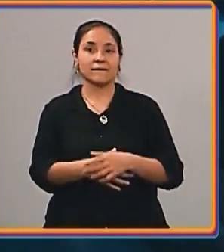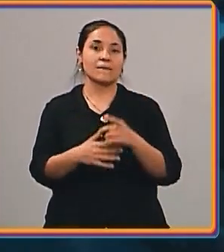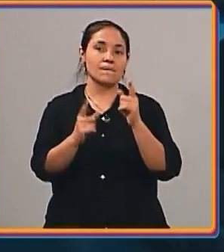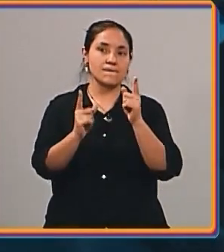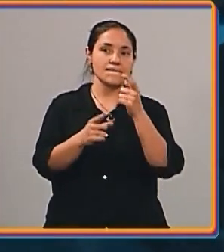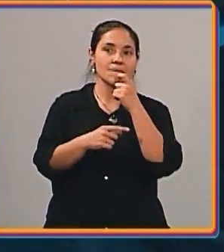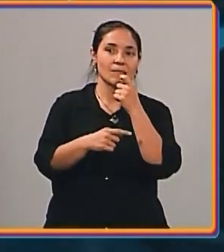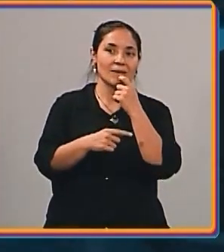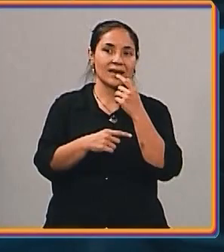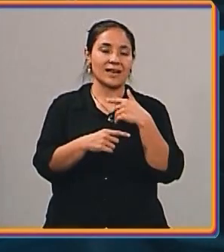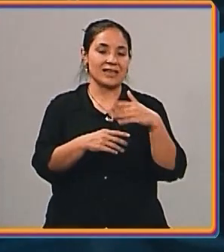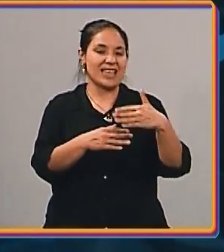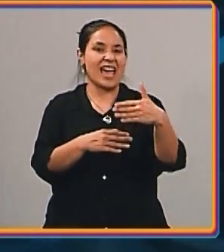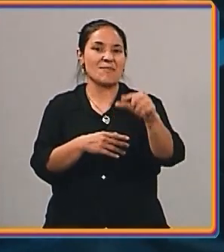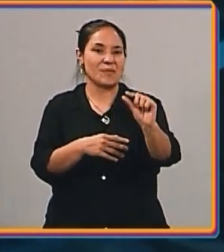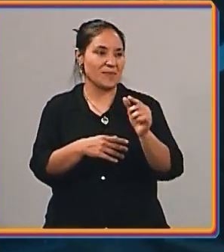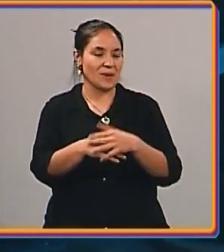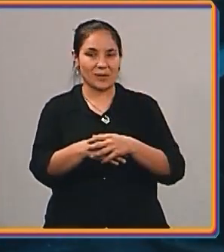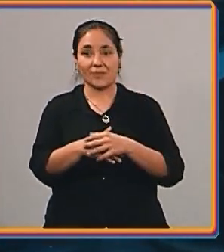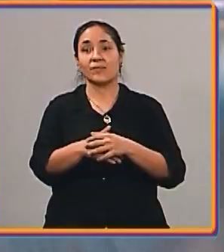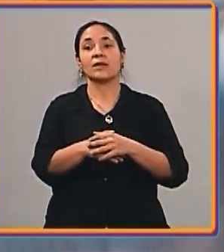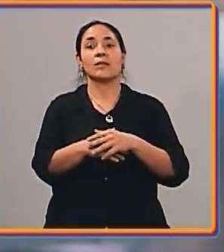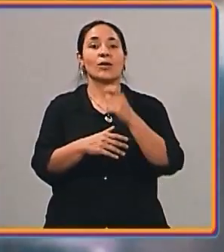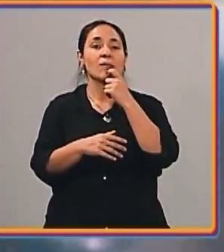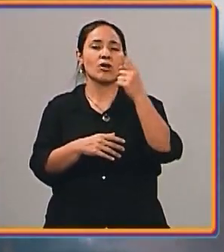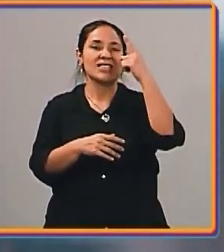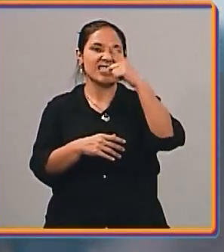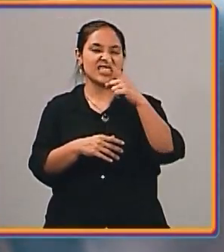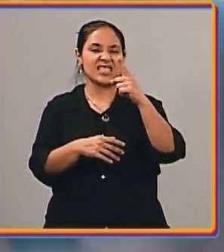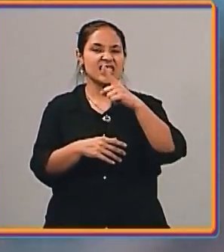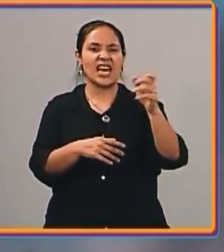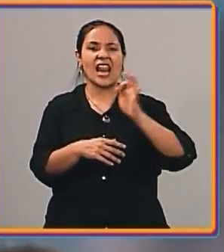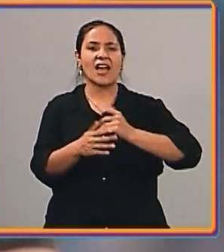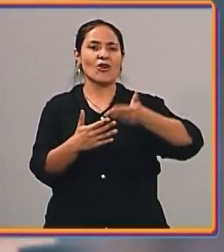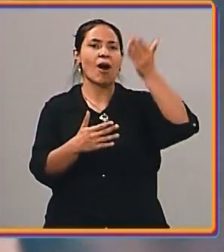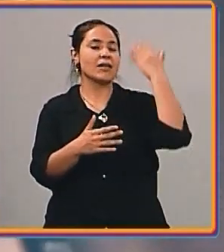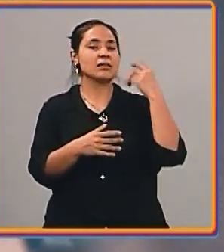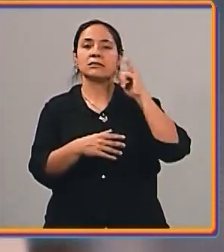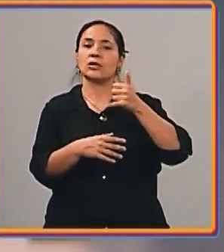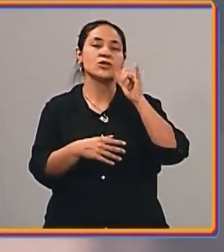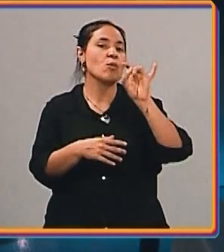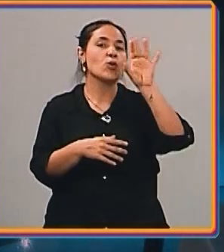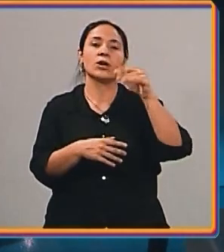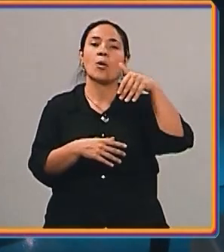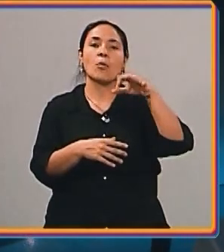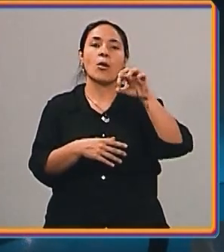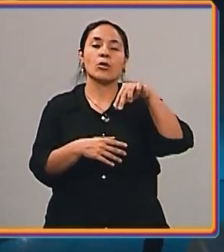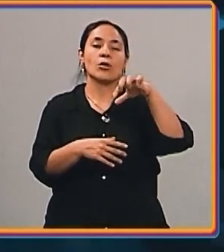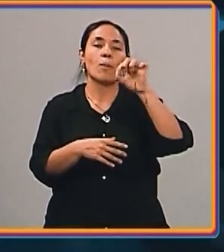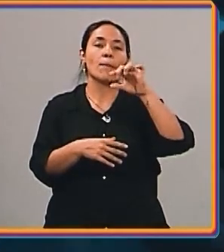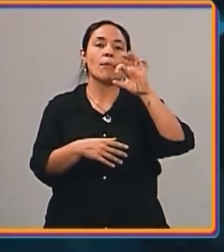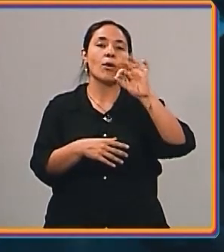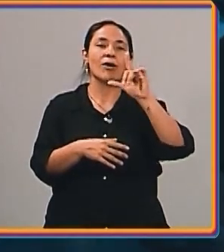que respondan a alguno de estos gentilicios en poco tiempo. Quizás hace 100 años no te quedaba otra que jugar al